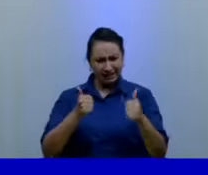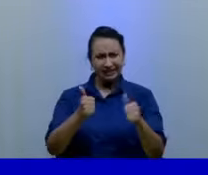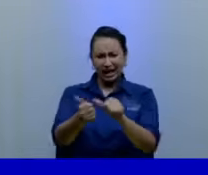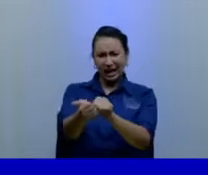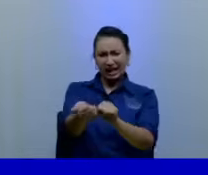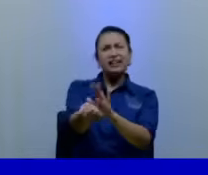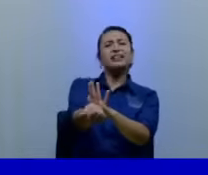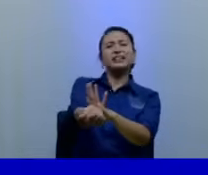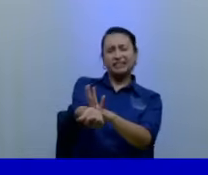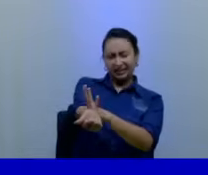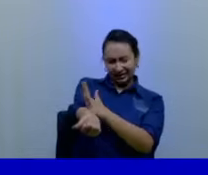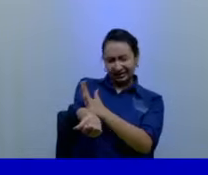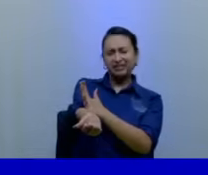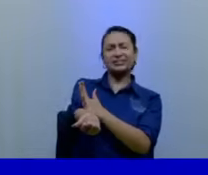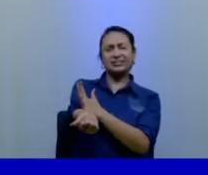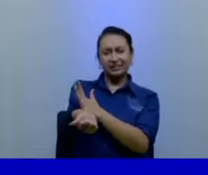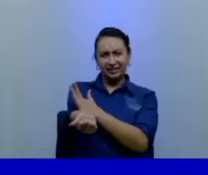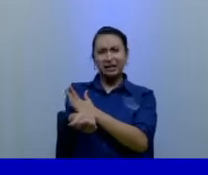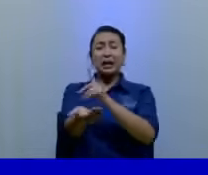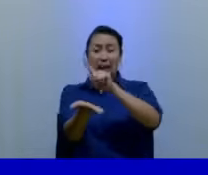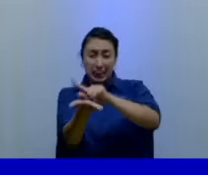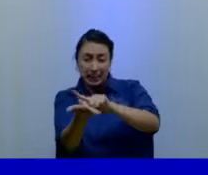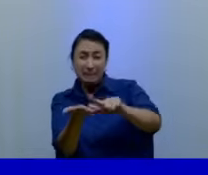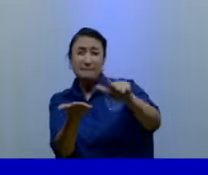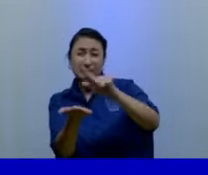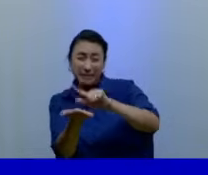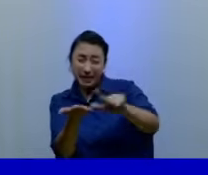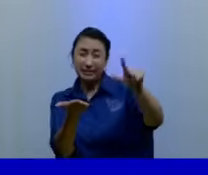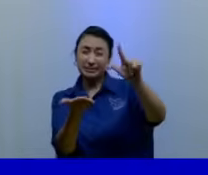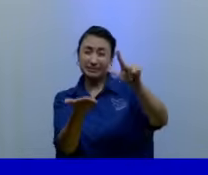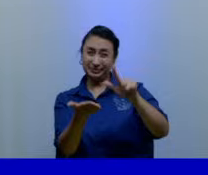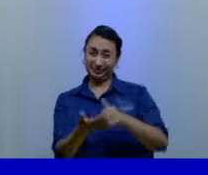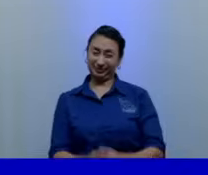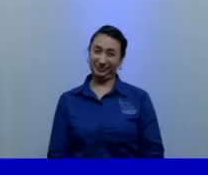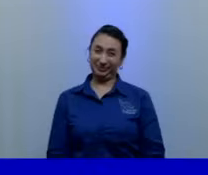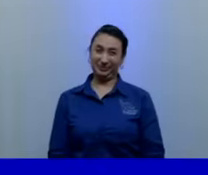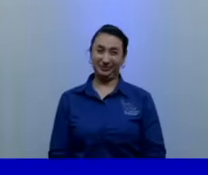sal. Pero si arde, va usted. Bueno, pero sigamos acá.